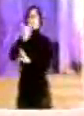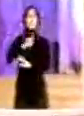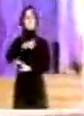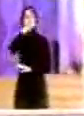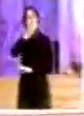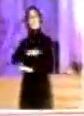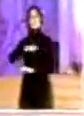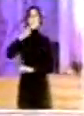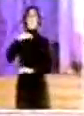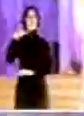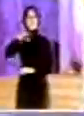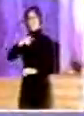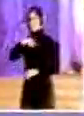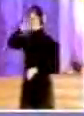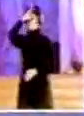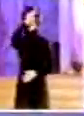Persona ya olvidé,